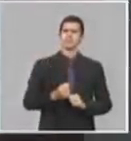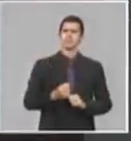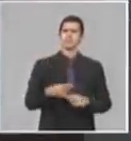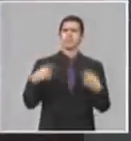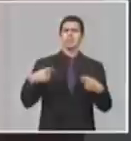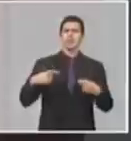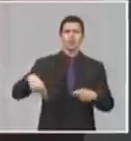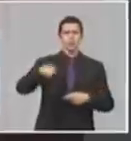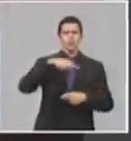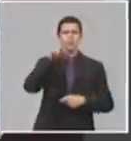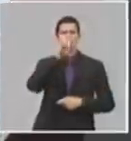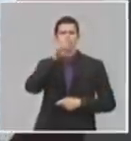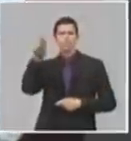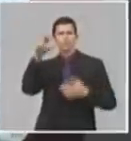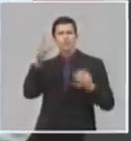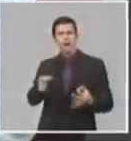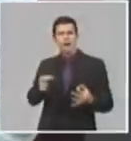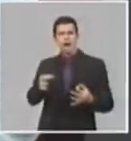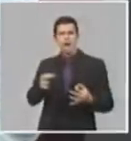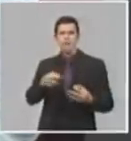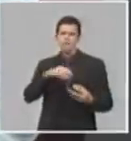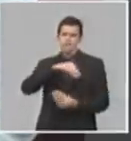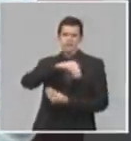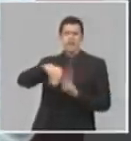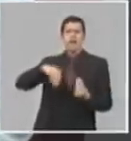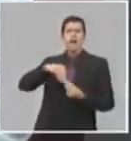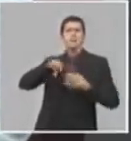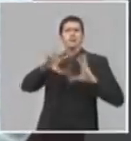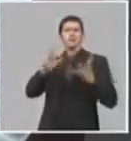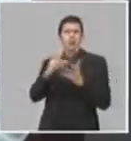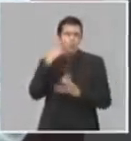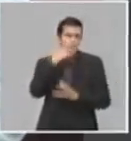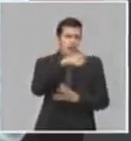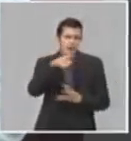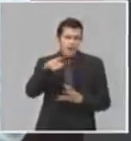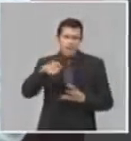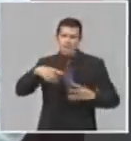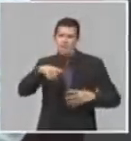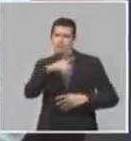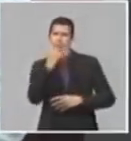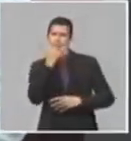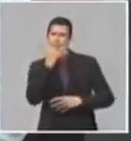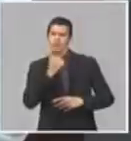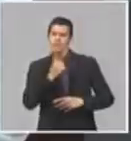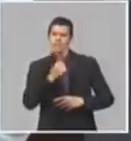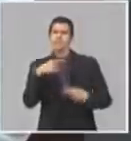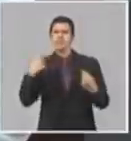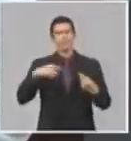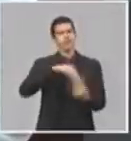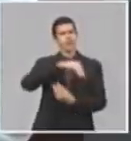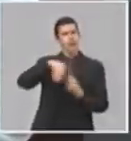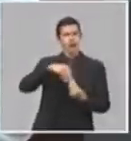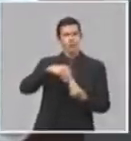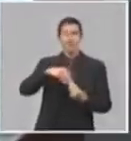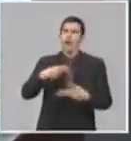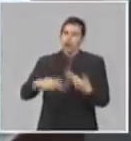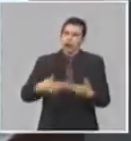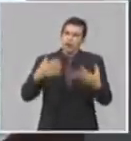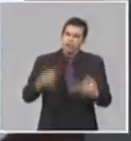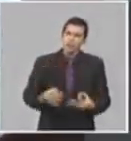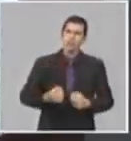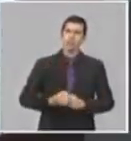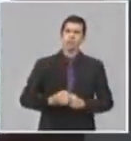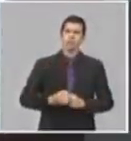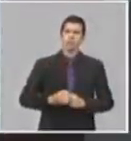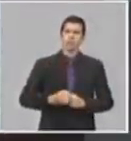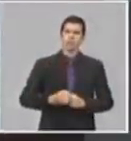del momento histórico, es cambiar todo lo que deba ser cambiado, es emanciparnos por nosotros mismos